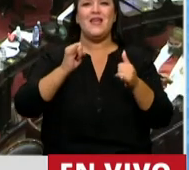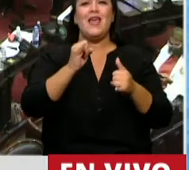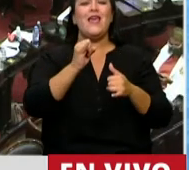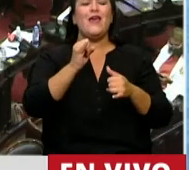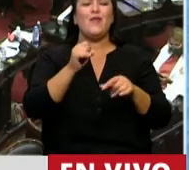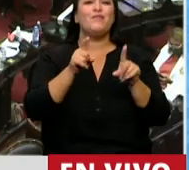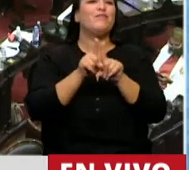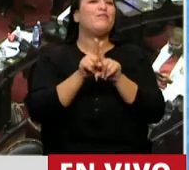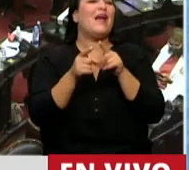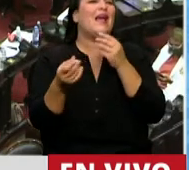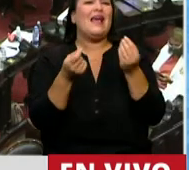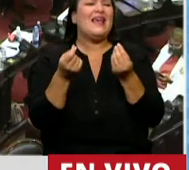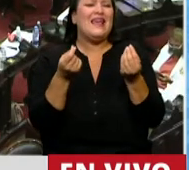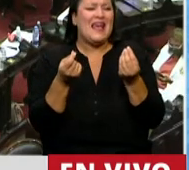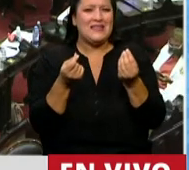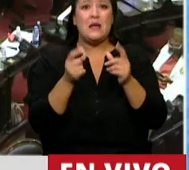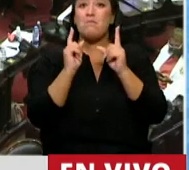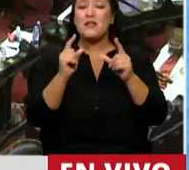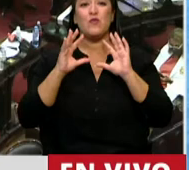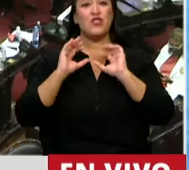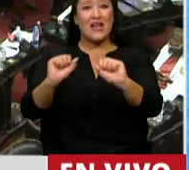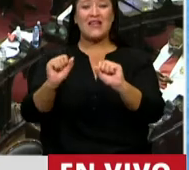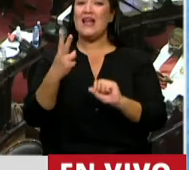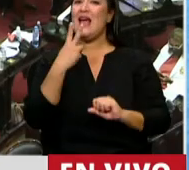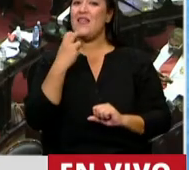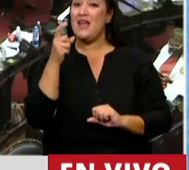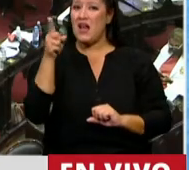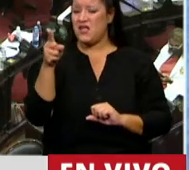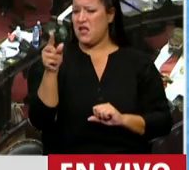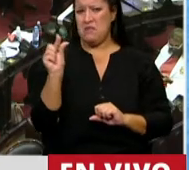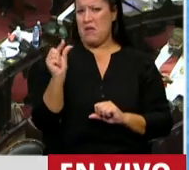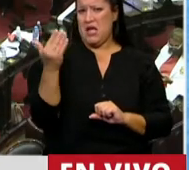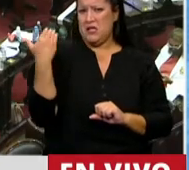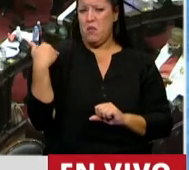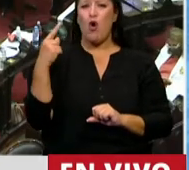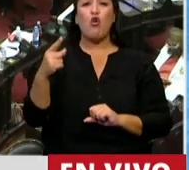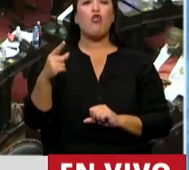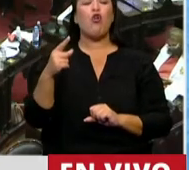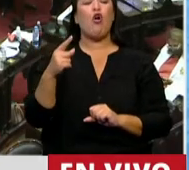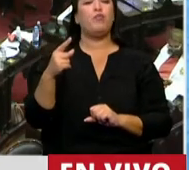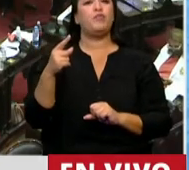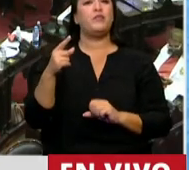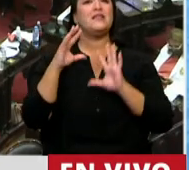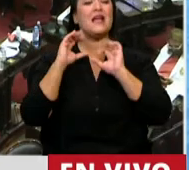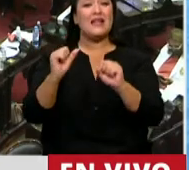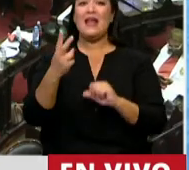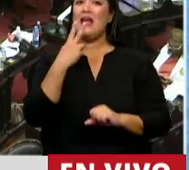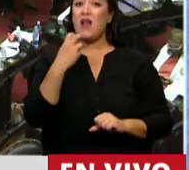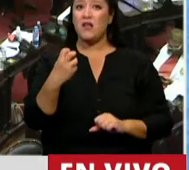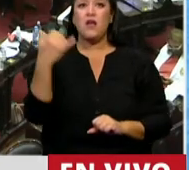certeza es, por ejemplo, lo que la propia Secretaría de Energía hace no mucho tiempo contribuyera con una